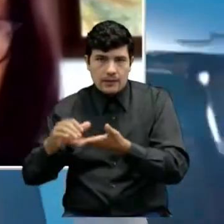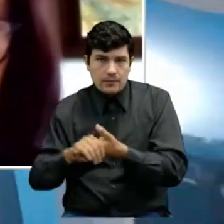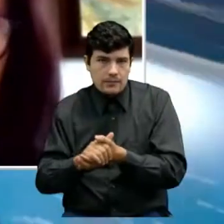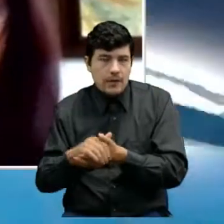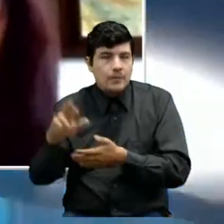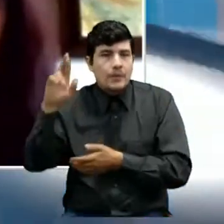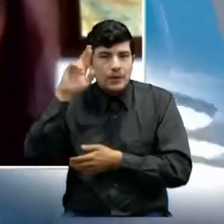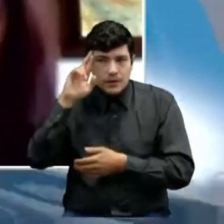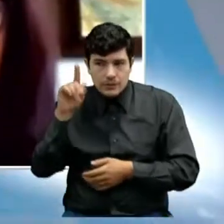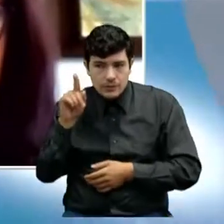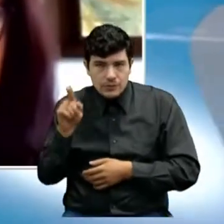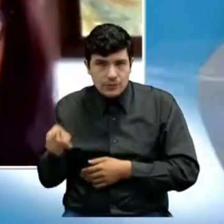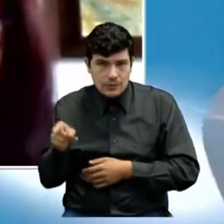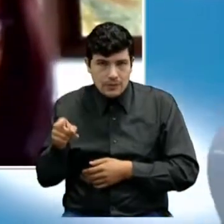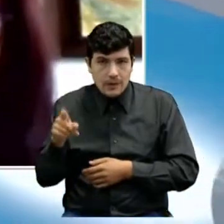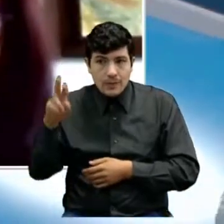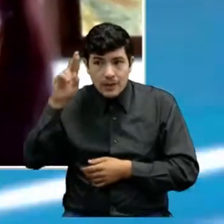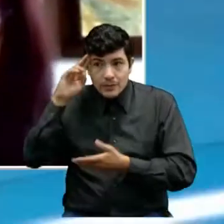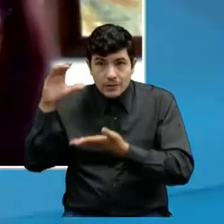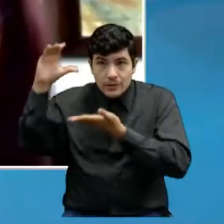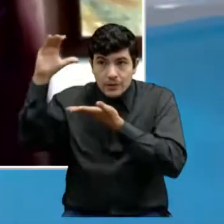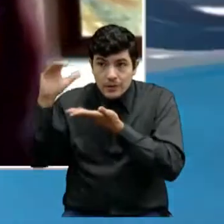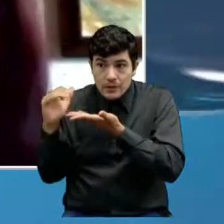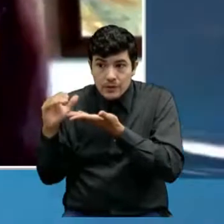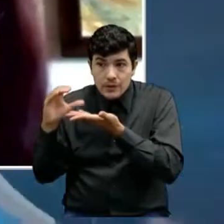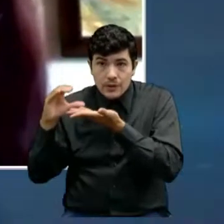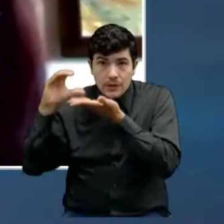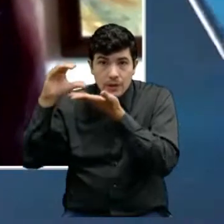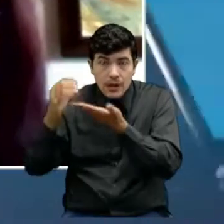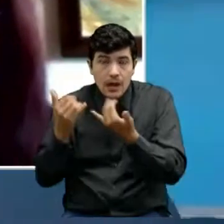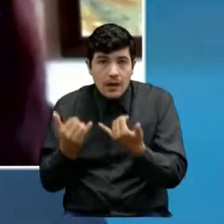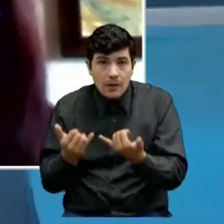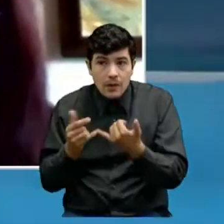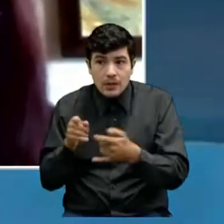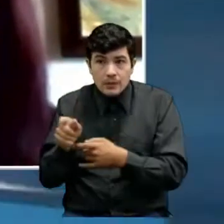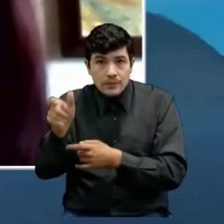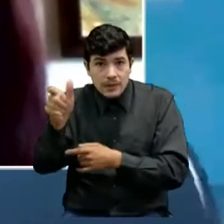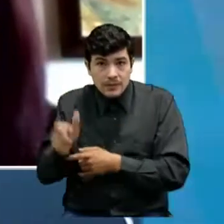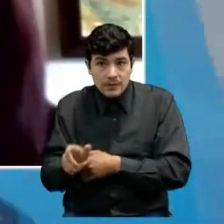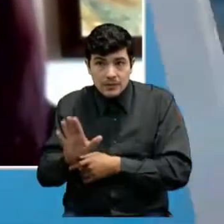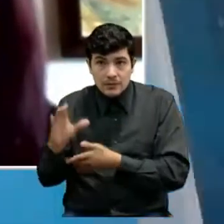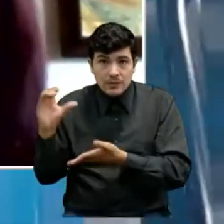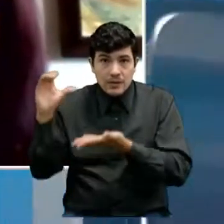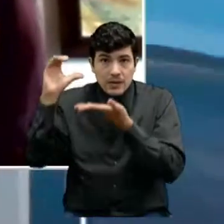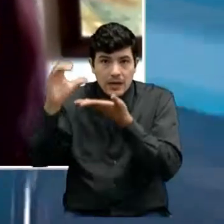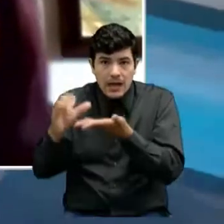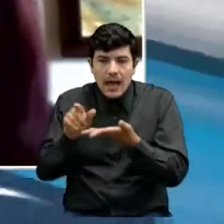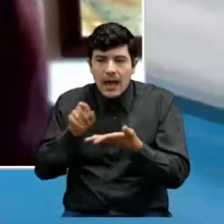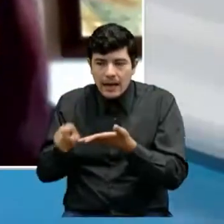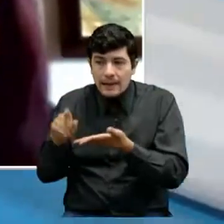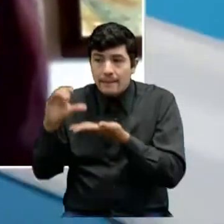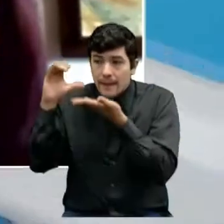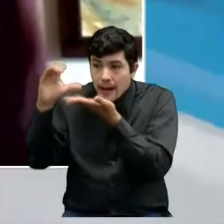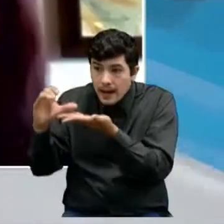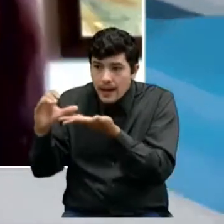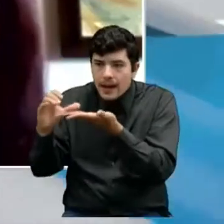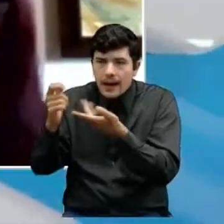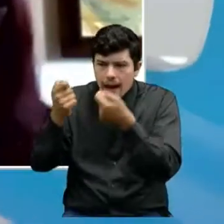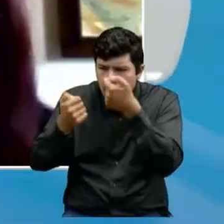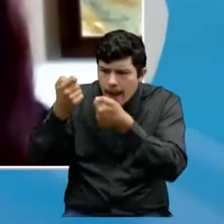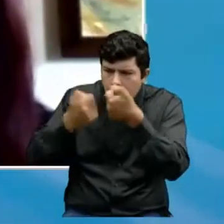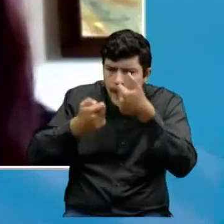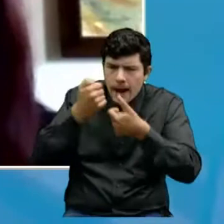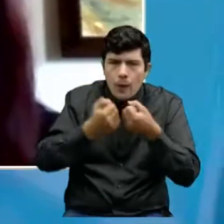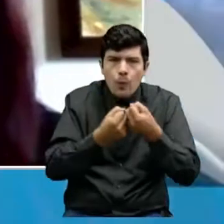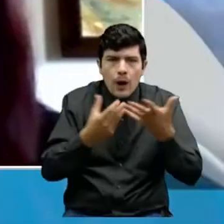tal razón, con ese salario que en este momento está devengando nuestro televidente, es que se debe hacer el cálculo de